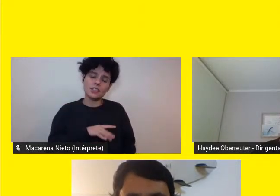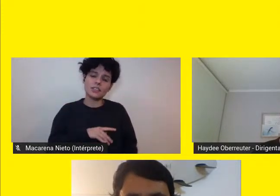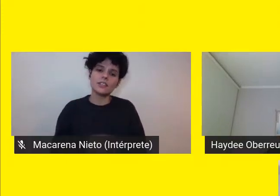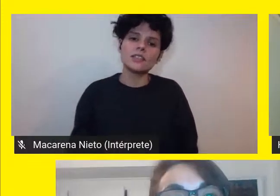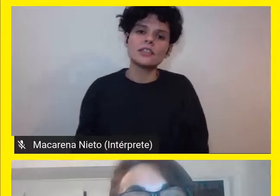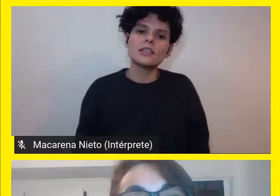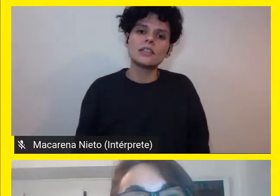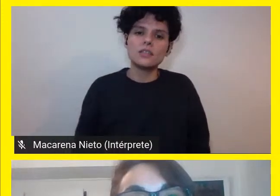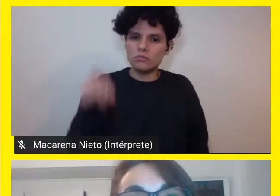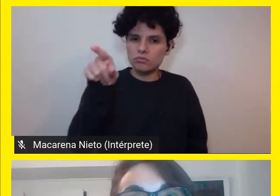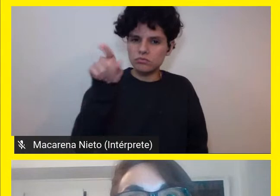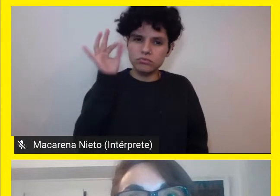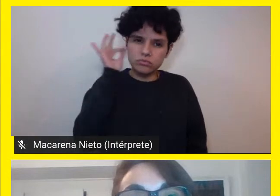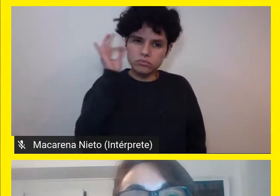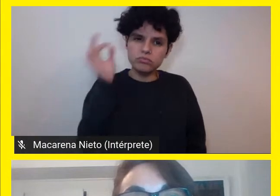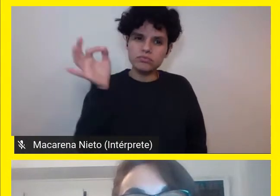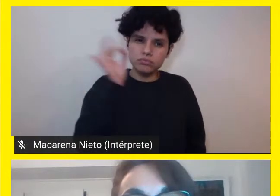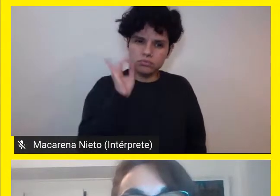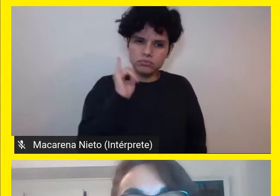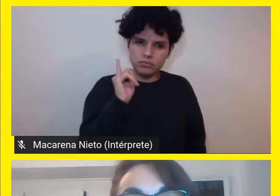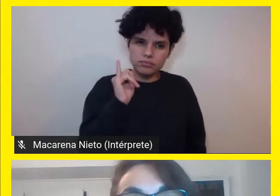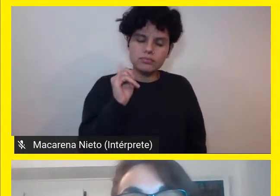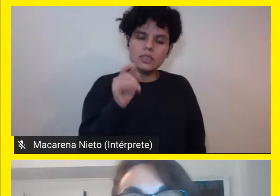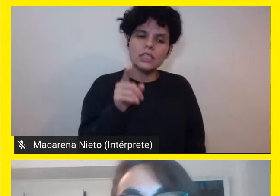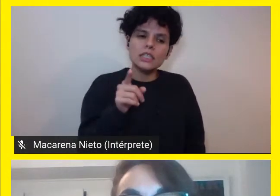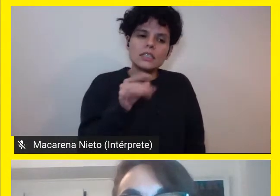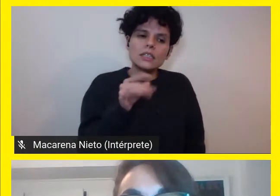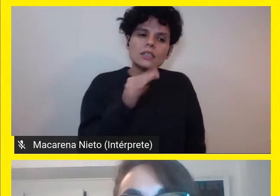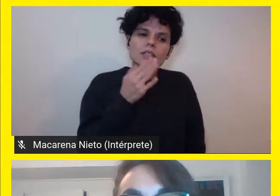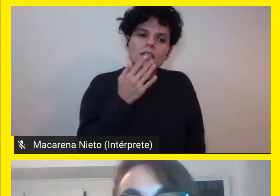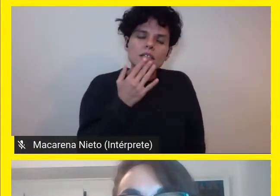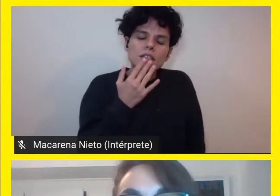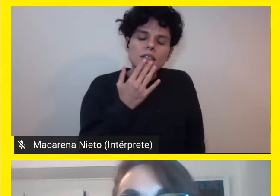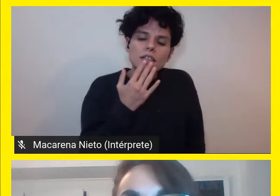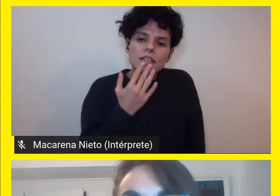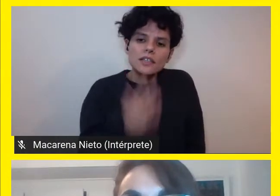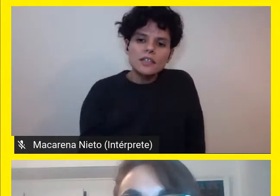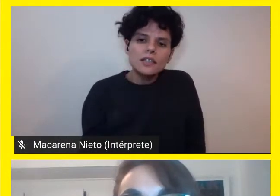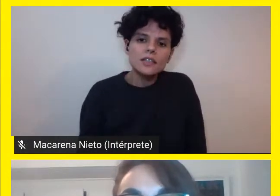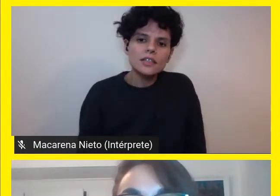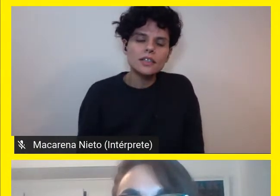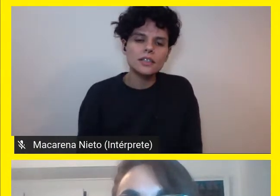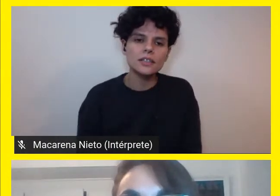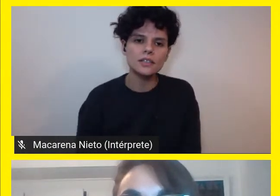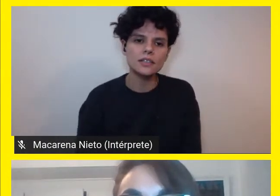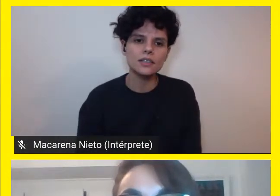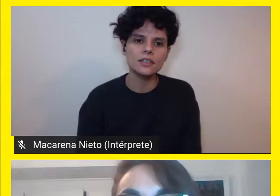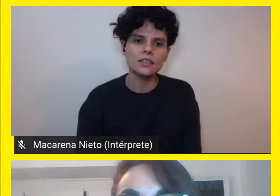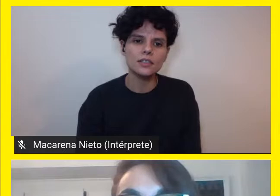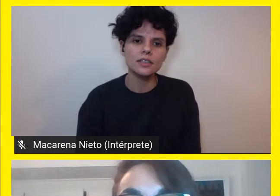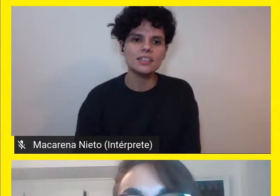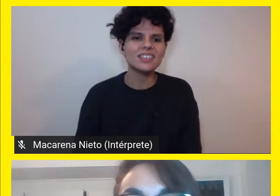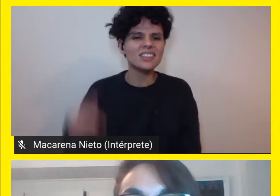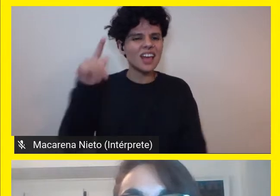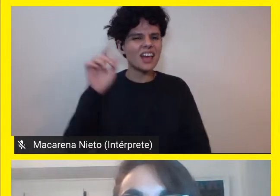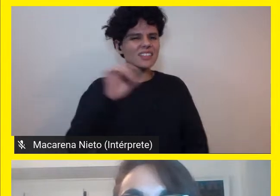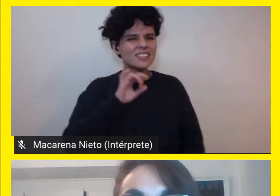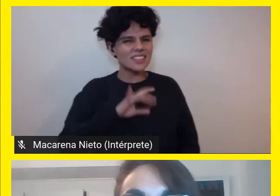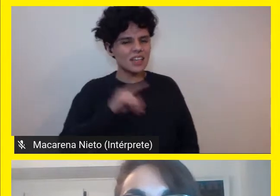cómo buscaba frenar y romper la posibilidad de comunidad, de proyección, de